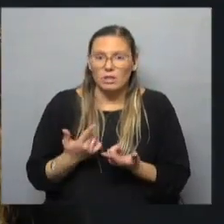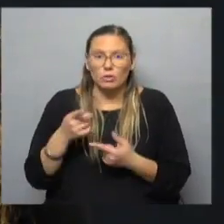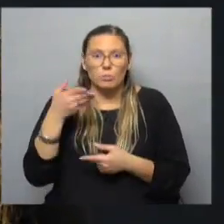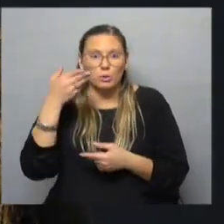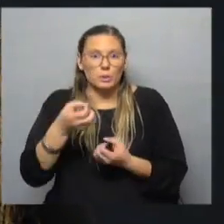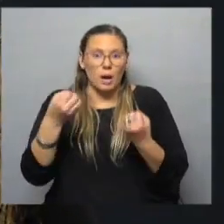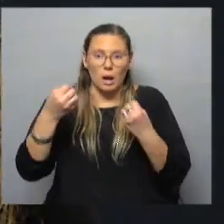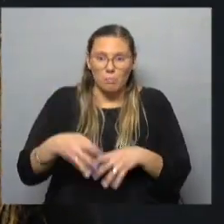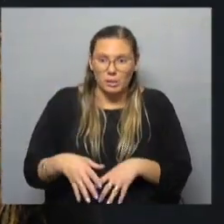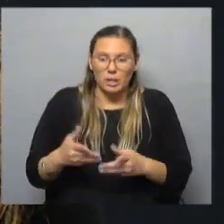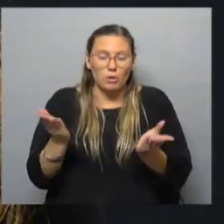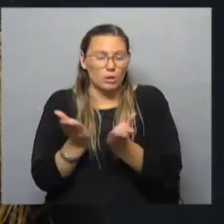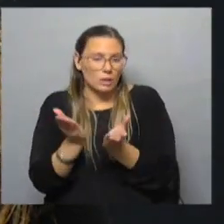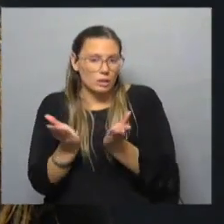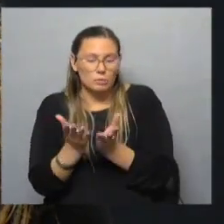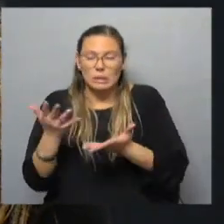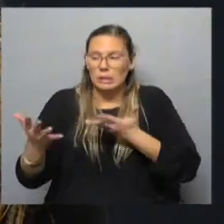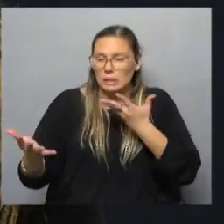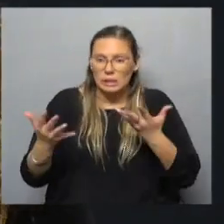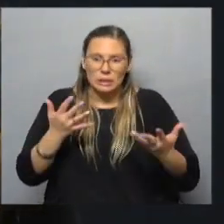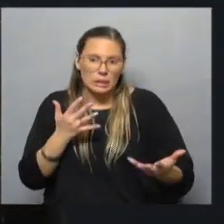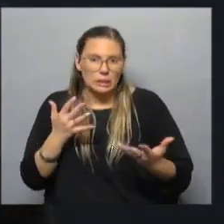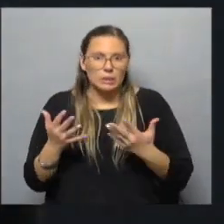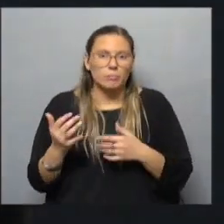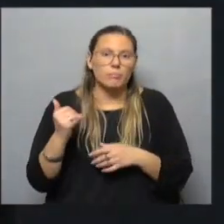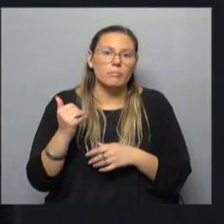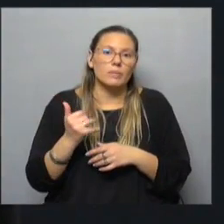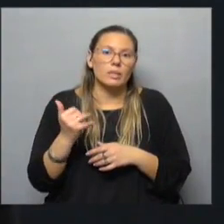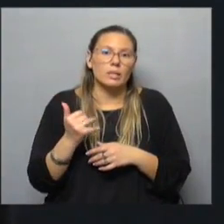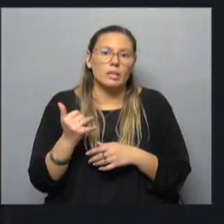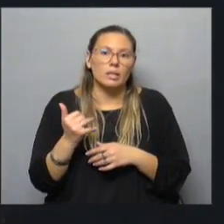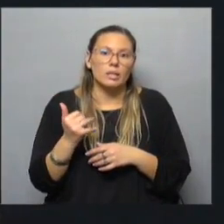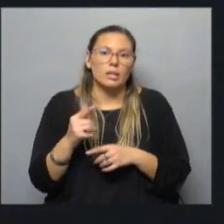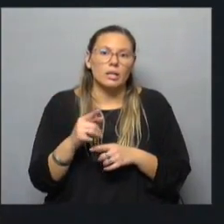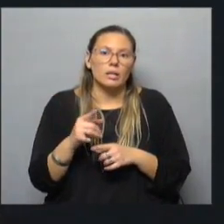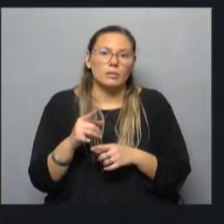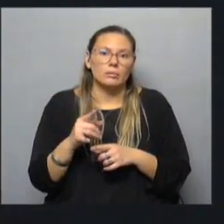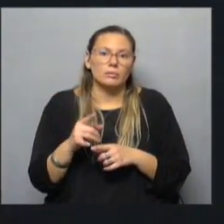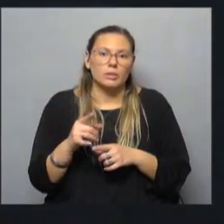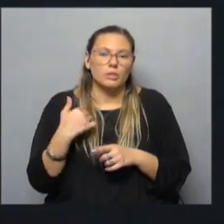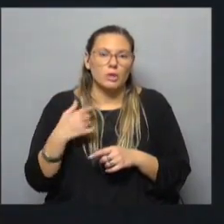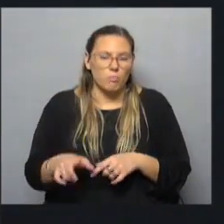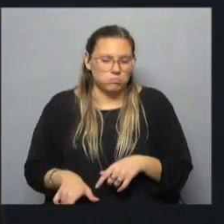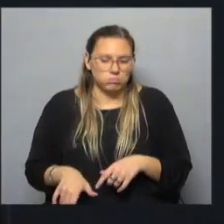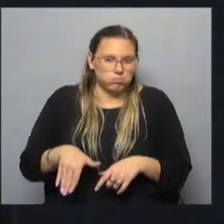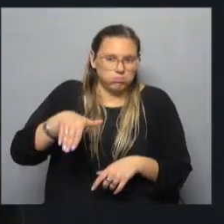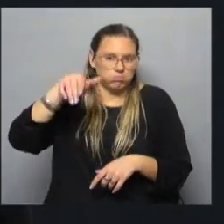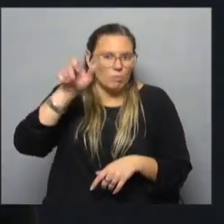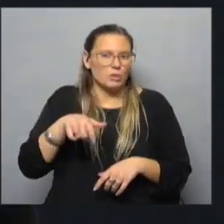ibas a perder con lo que estabas estudiando, ¿no? Sí, no solamente eso, sino que fui criada como una persona